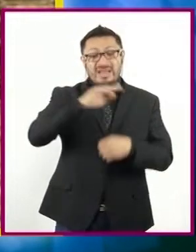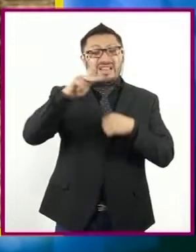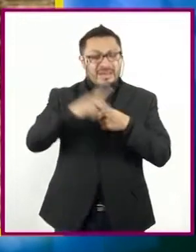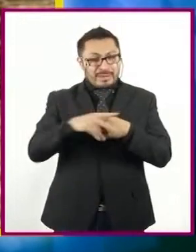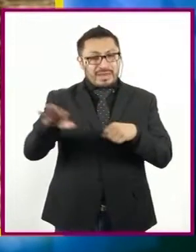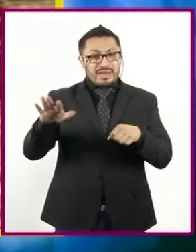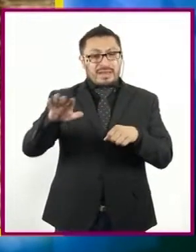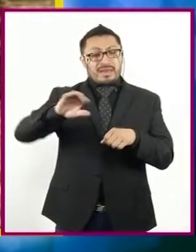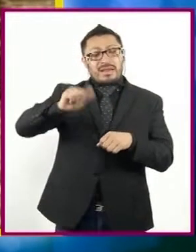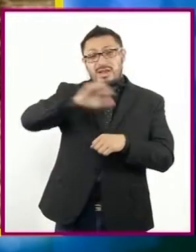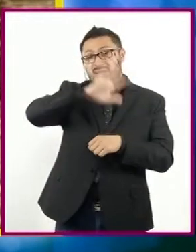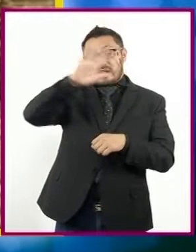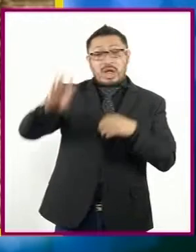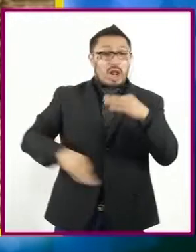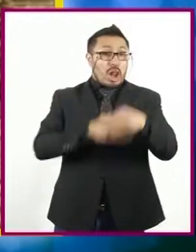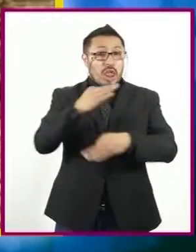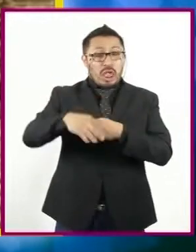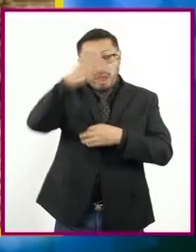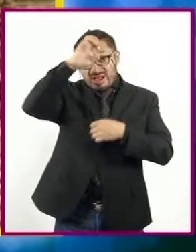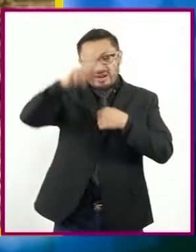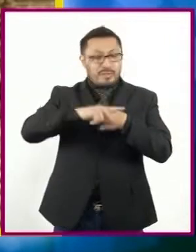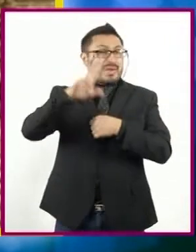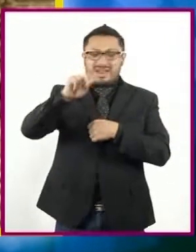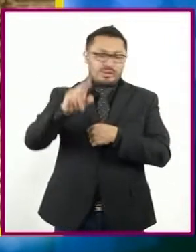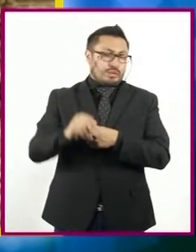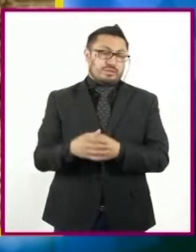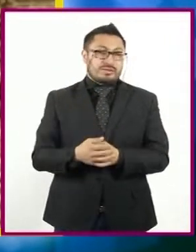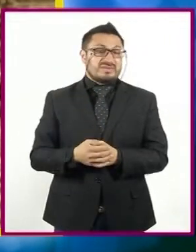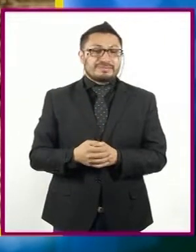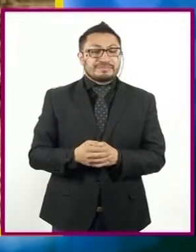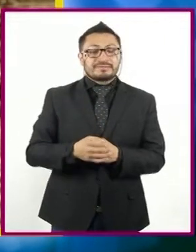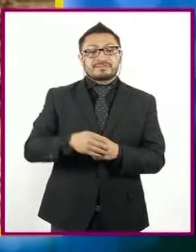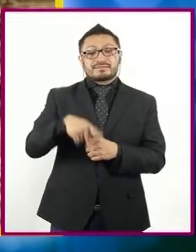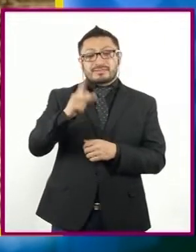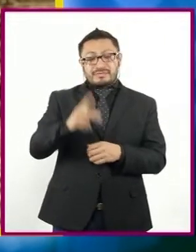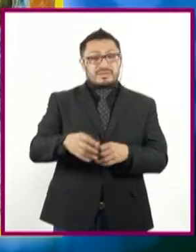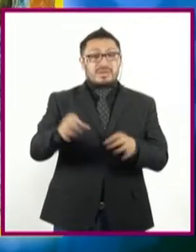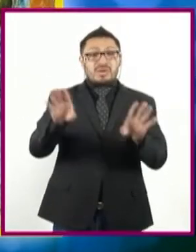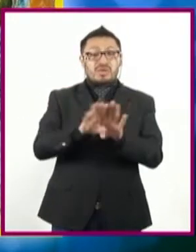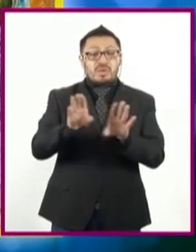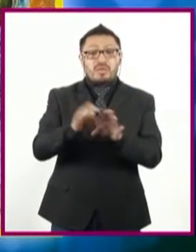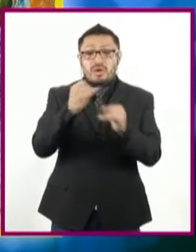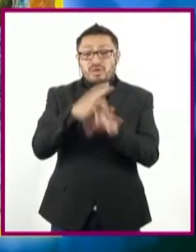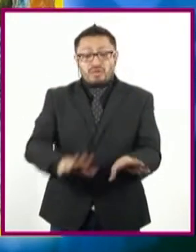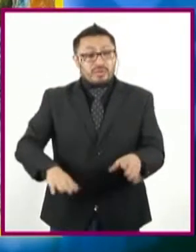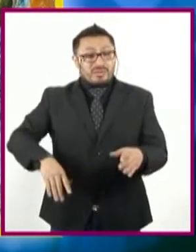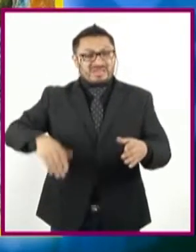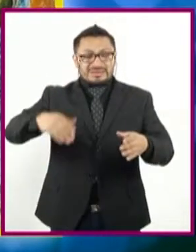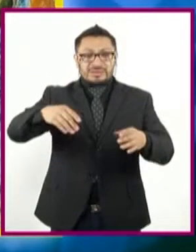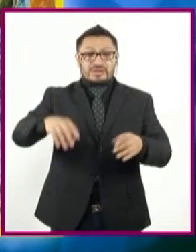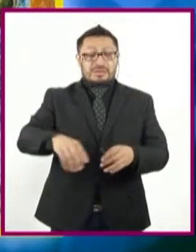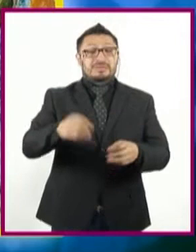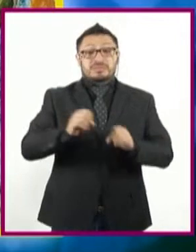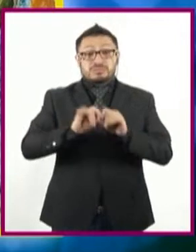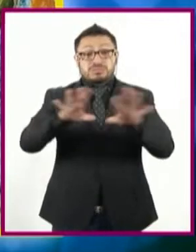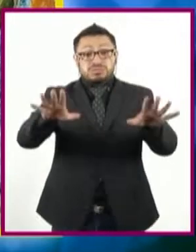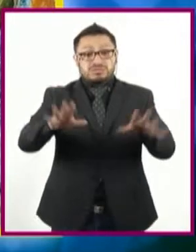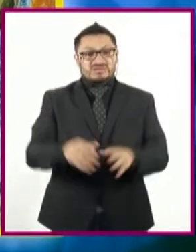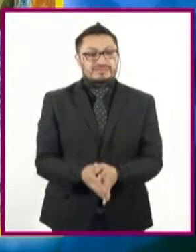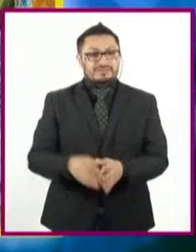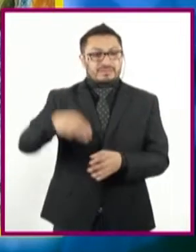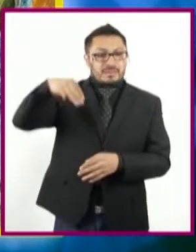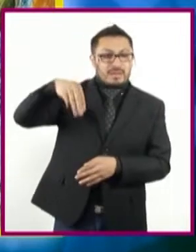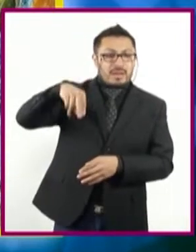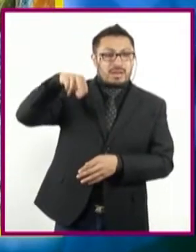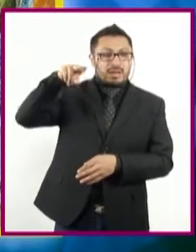en la guerra y por tanto no se censuró la información sobre la enfermedad. Munch se pintó a sí mismo durante